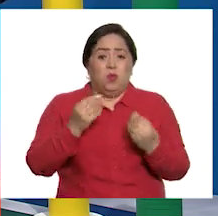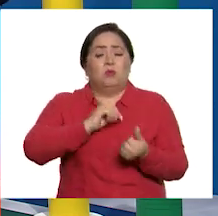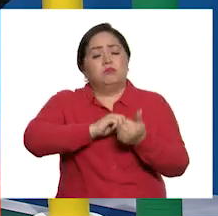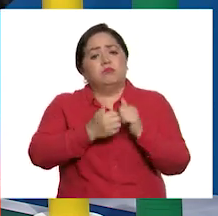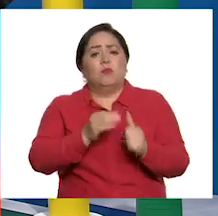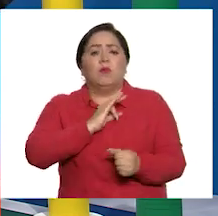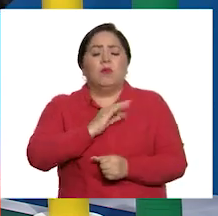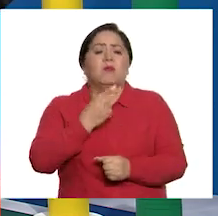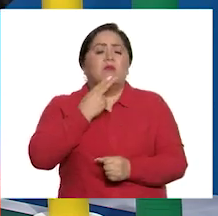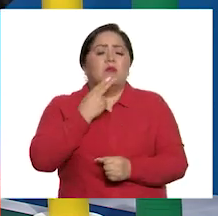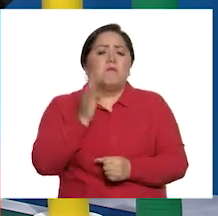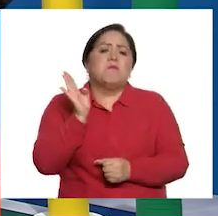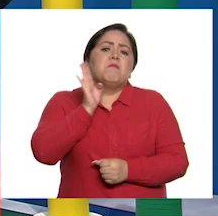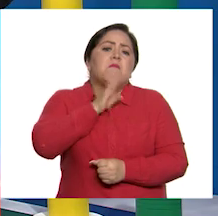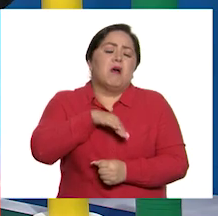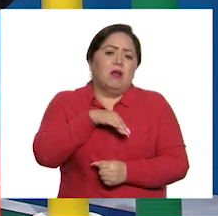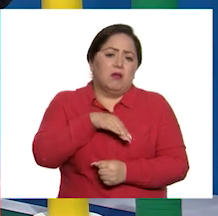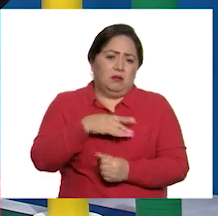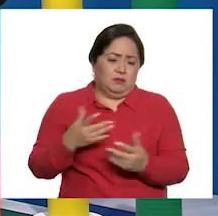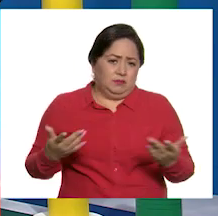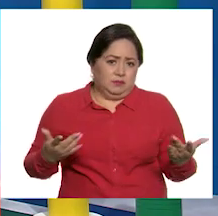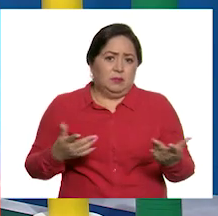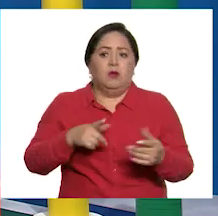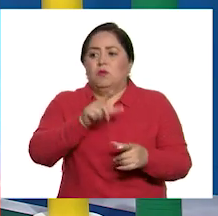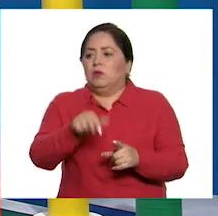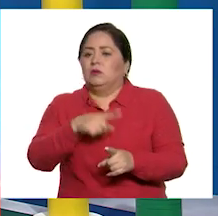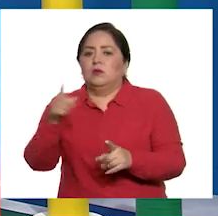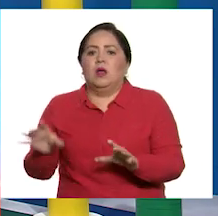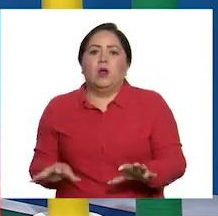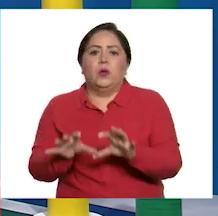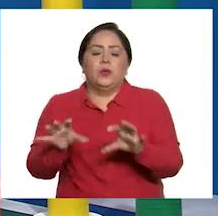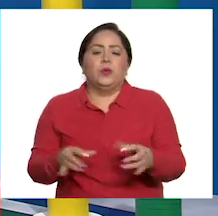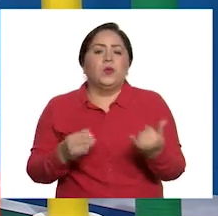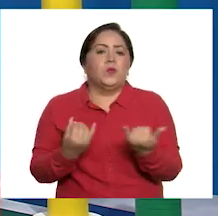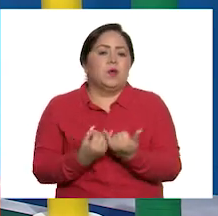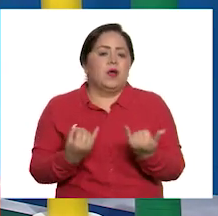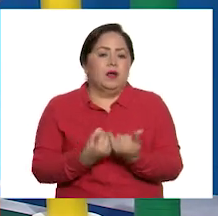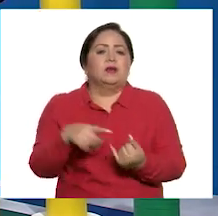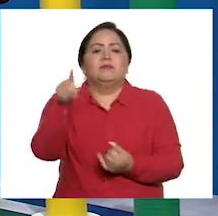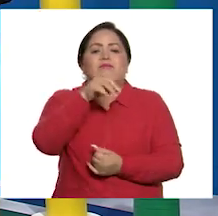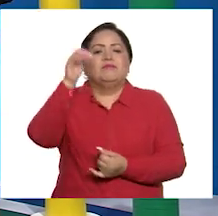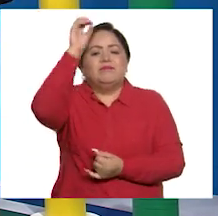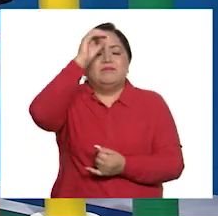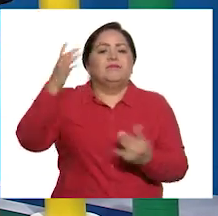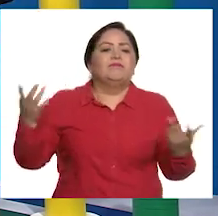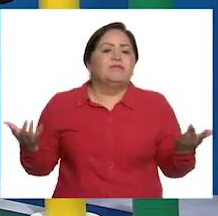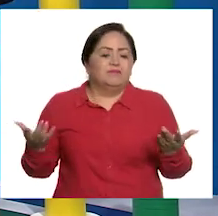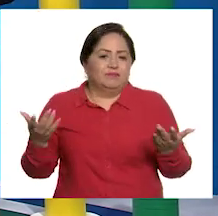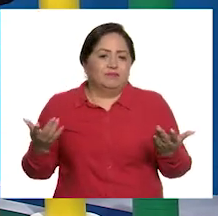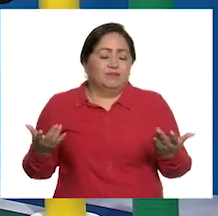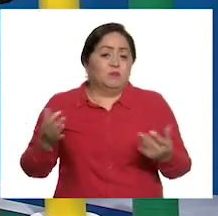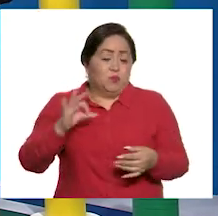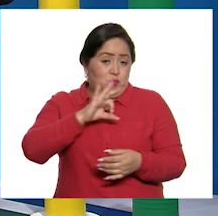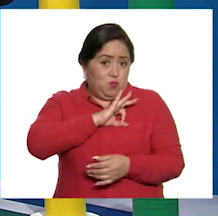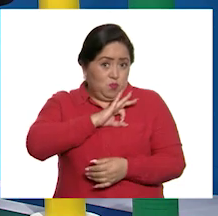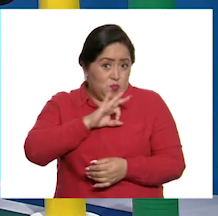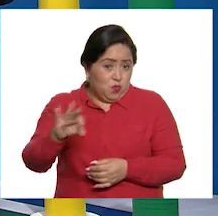afectar su funcionamiento. Seguimos con la computadora. ¿Qué opinan los niños y niñas allá en casita? ¿Qué opinan?